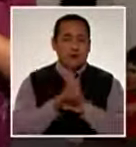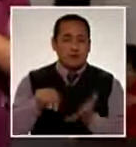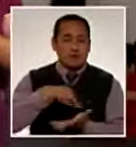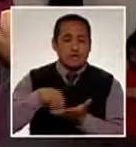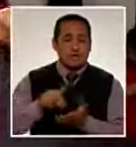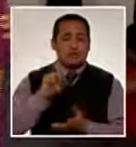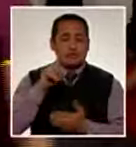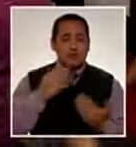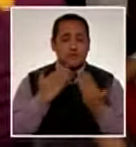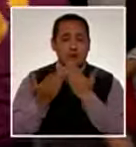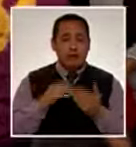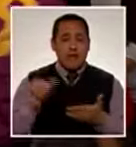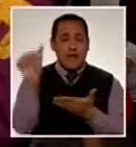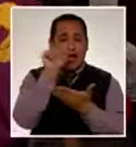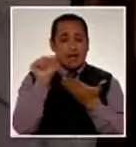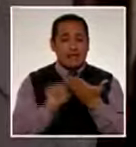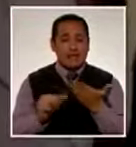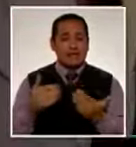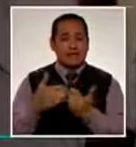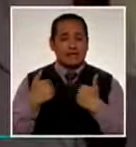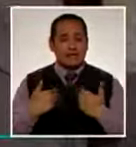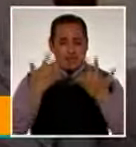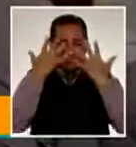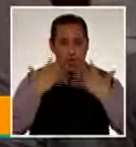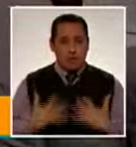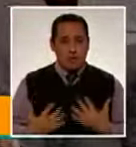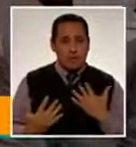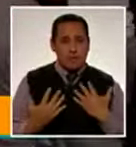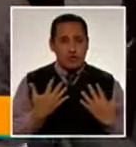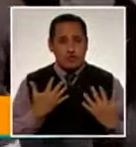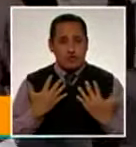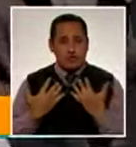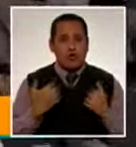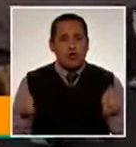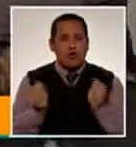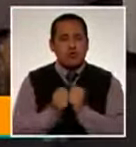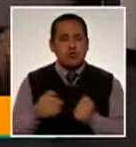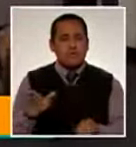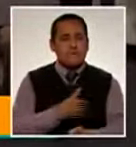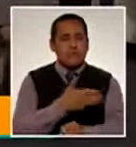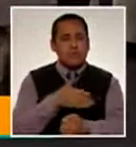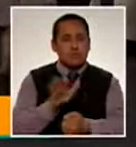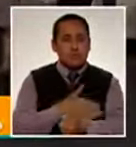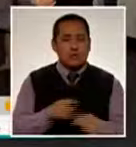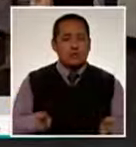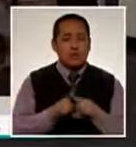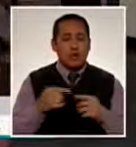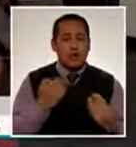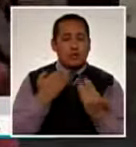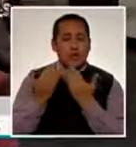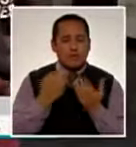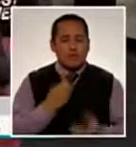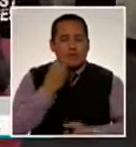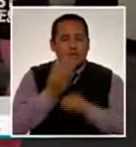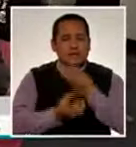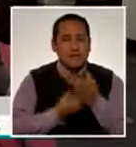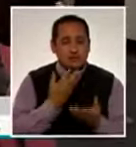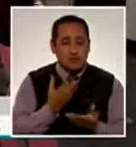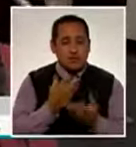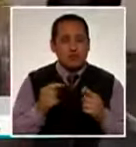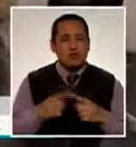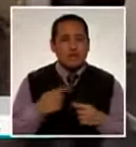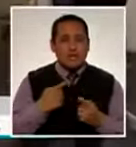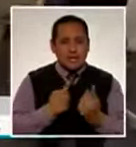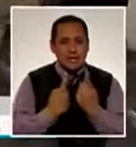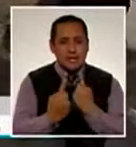Hablar de danza es una forma de arte donde se utiliza el movimiento del cuerpo, acompañado de música, como una forma de